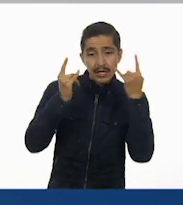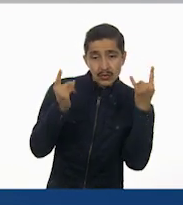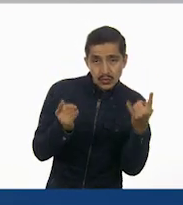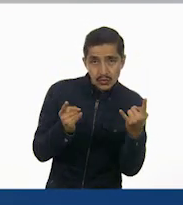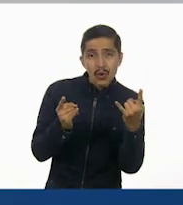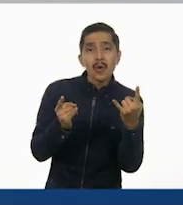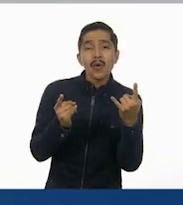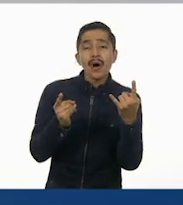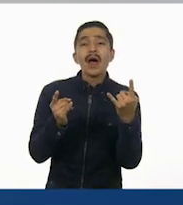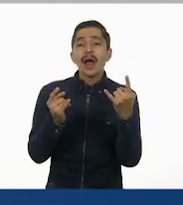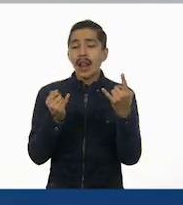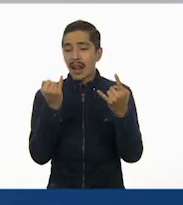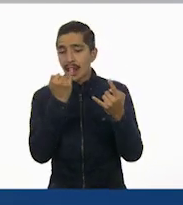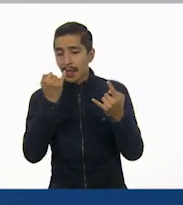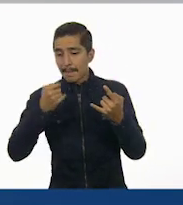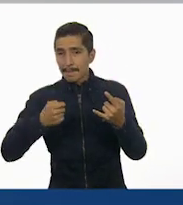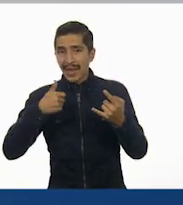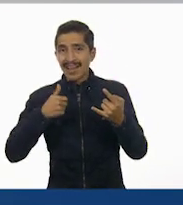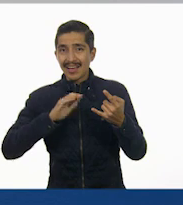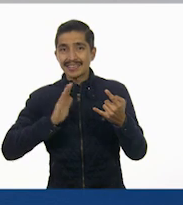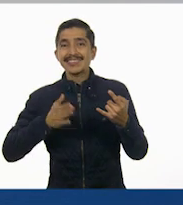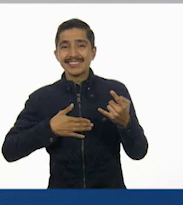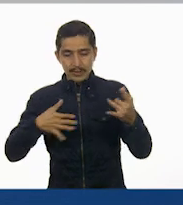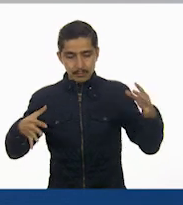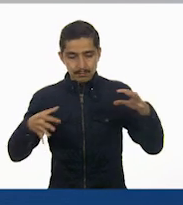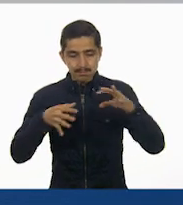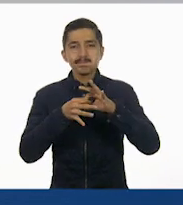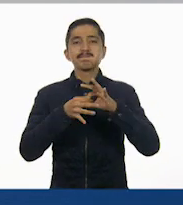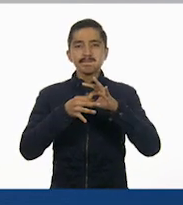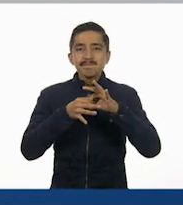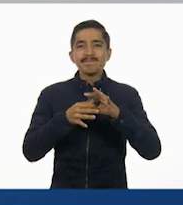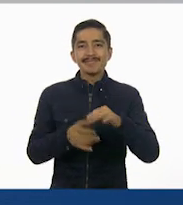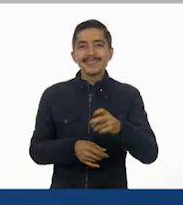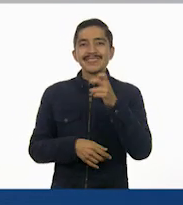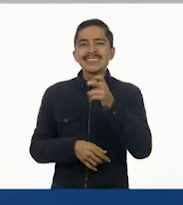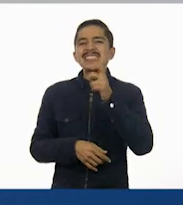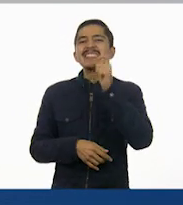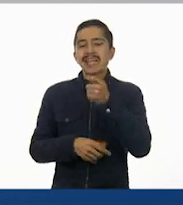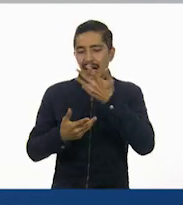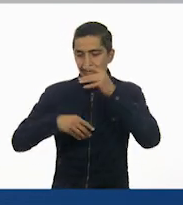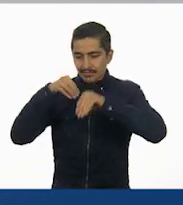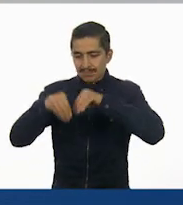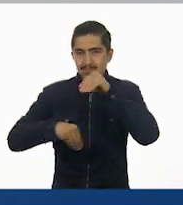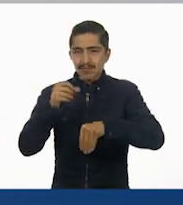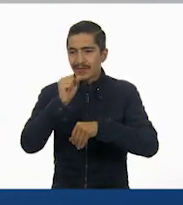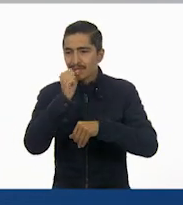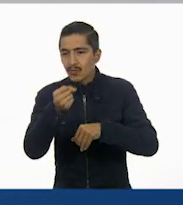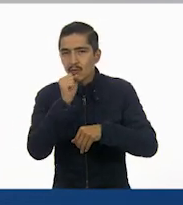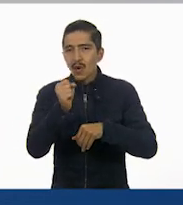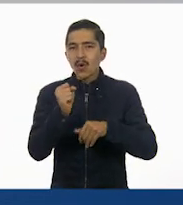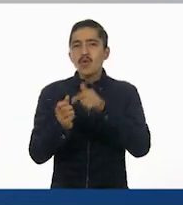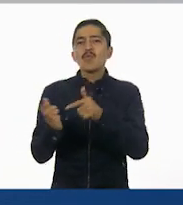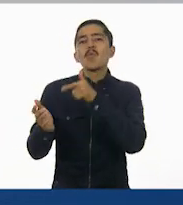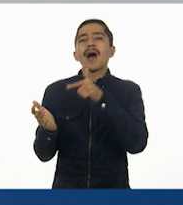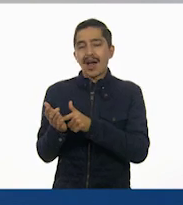del lenguaje con la que hemos estado trabajando en lengua materna sobre la elaboración de un reportaje de nuestra